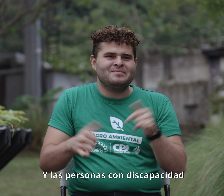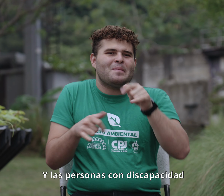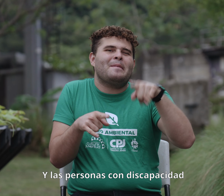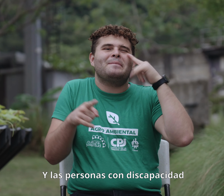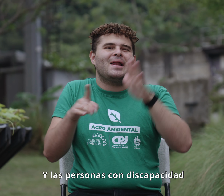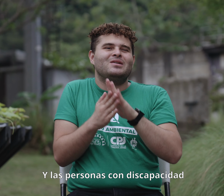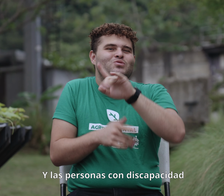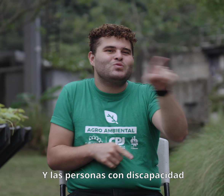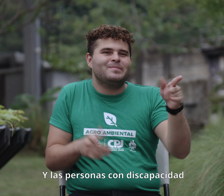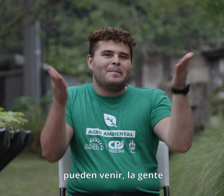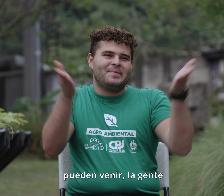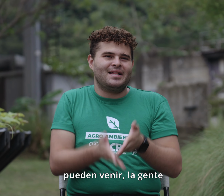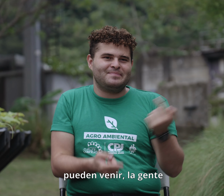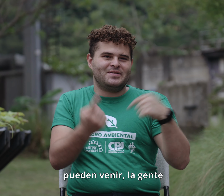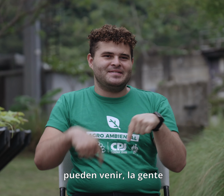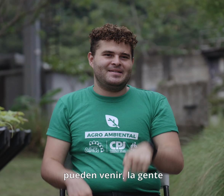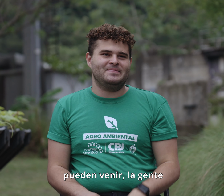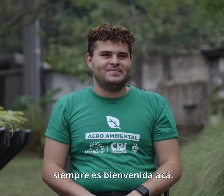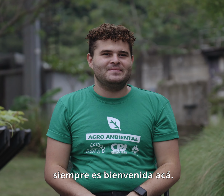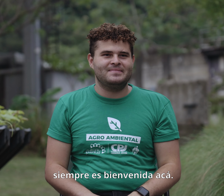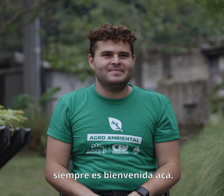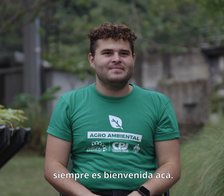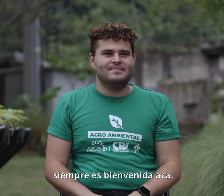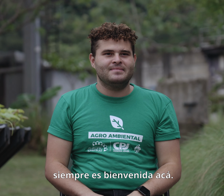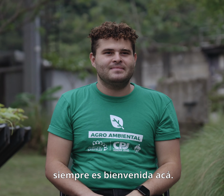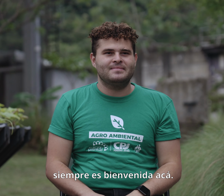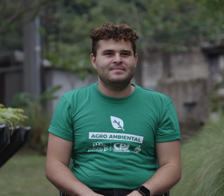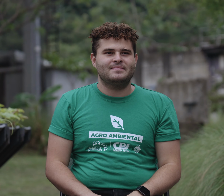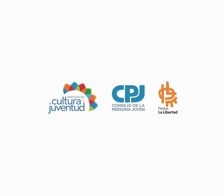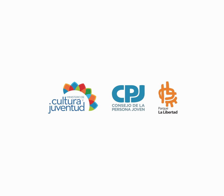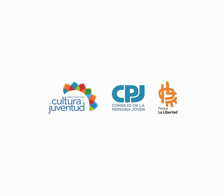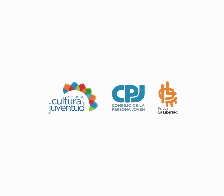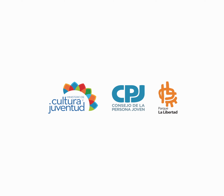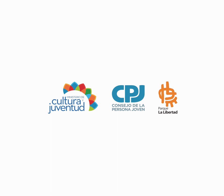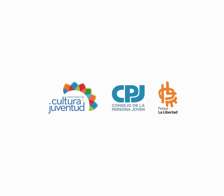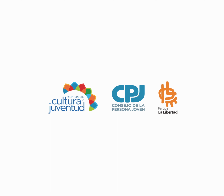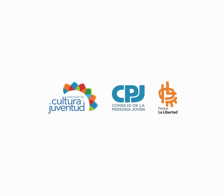Y las personas con discapacidad pueden venir, la gente siempre es bienvenida acá.